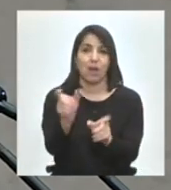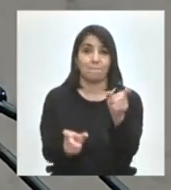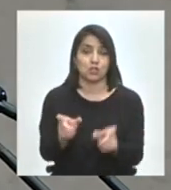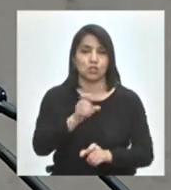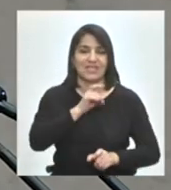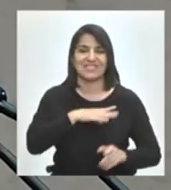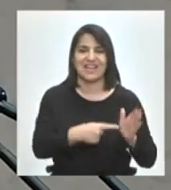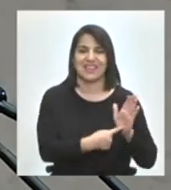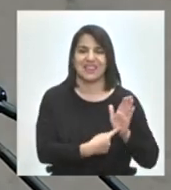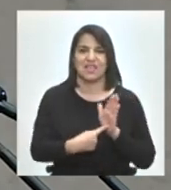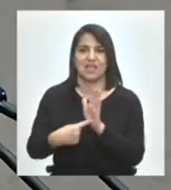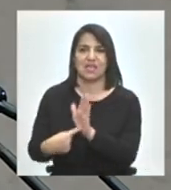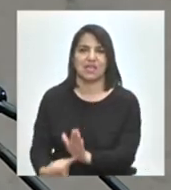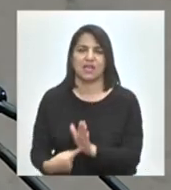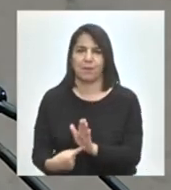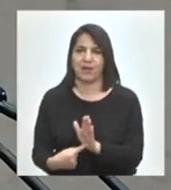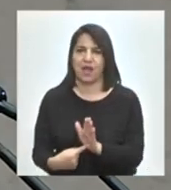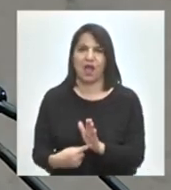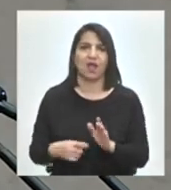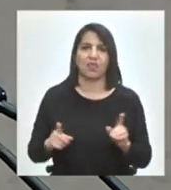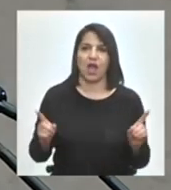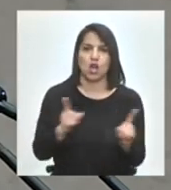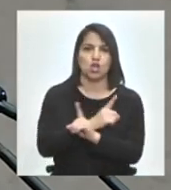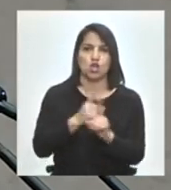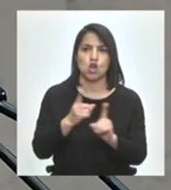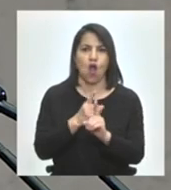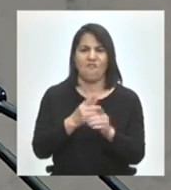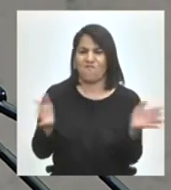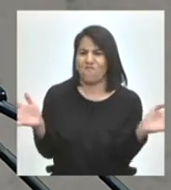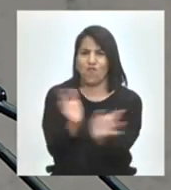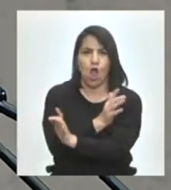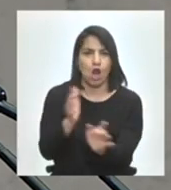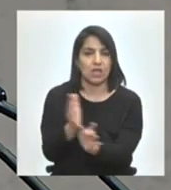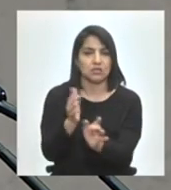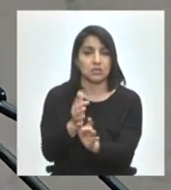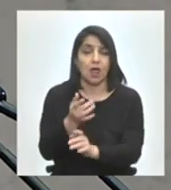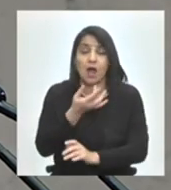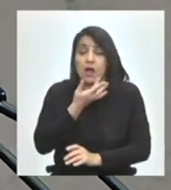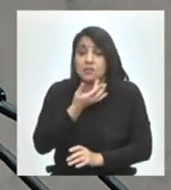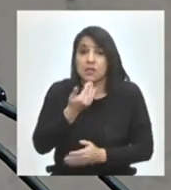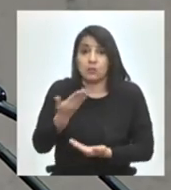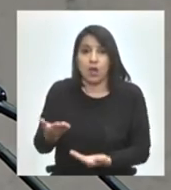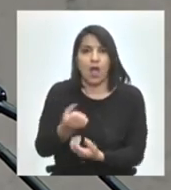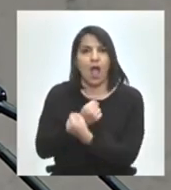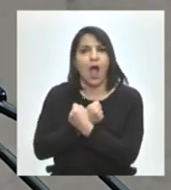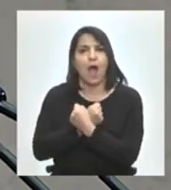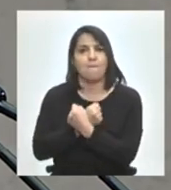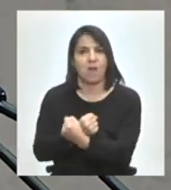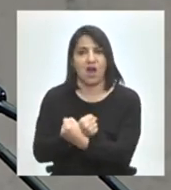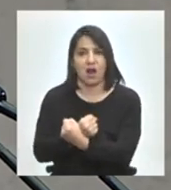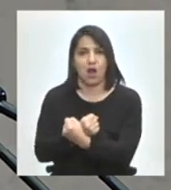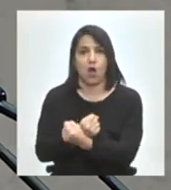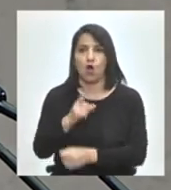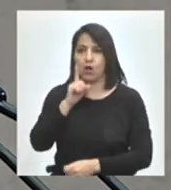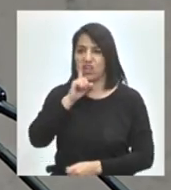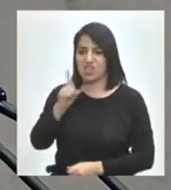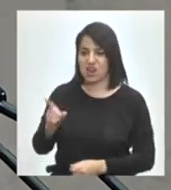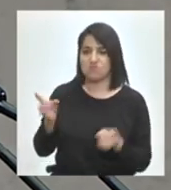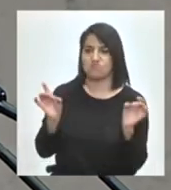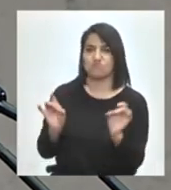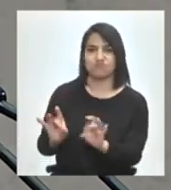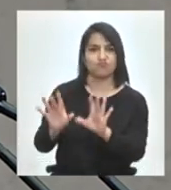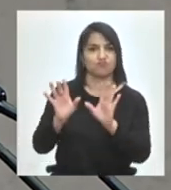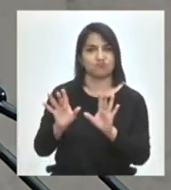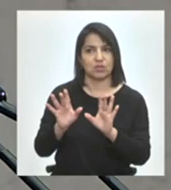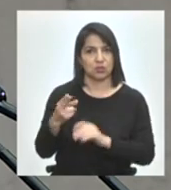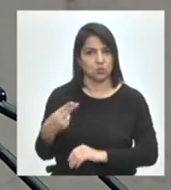sea discriminada, ni mucho menos violentada, por el simple hecho de amar o de ser quien es.